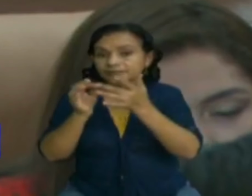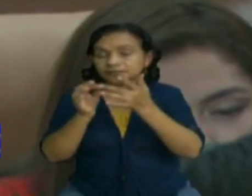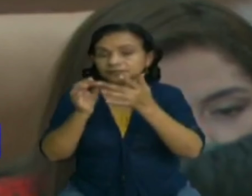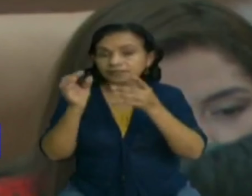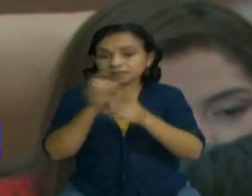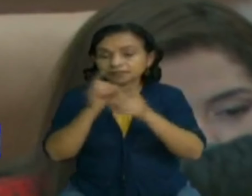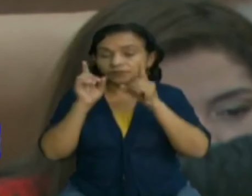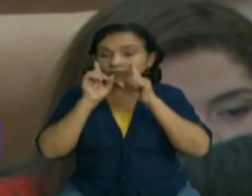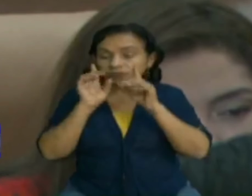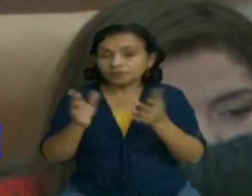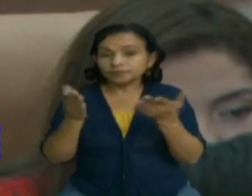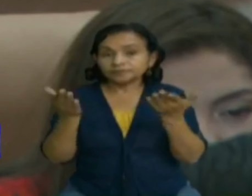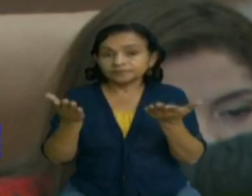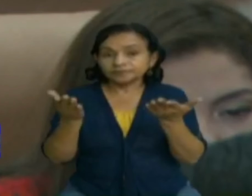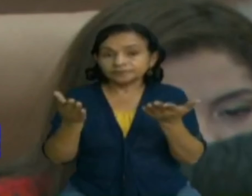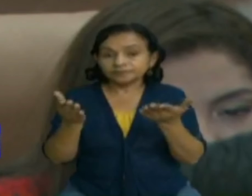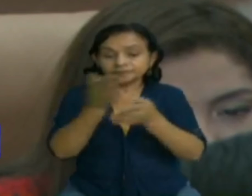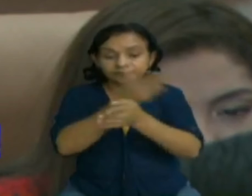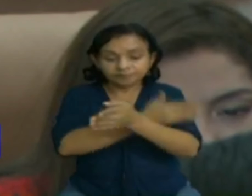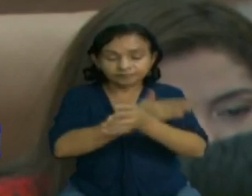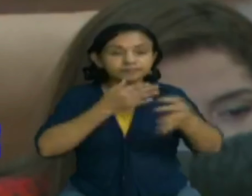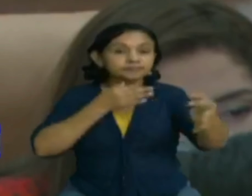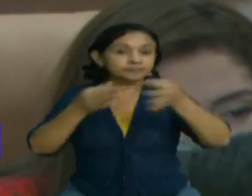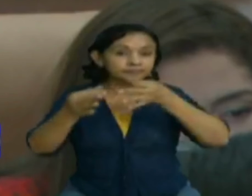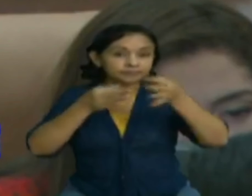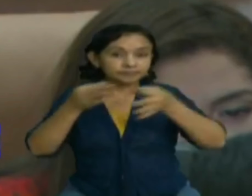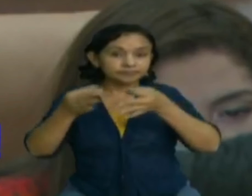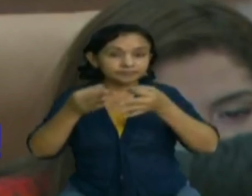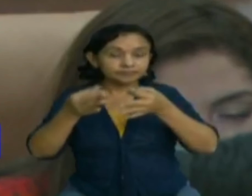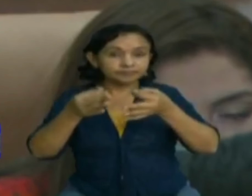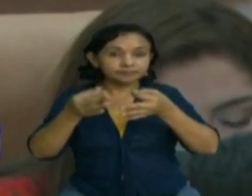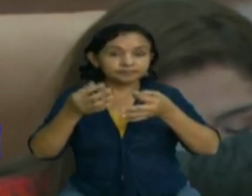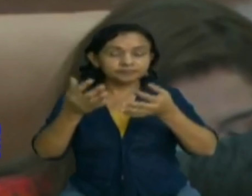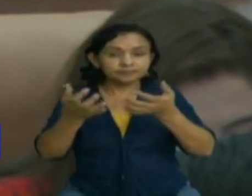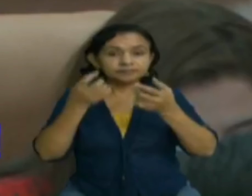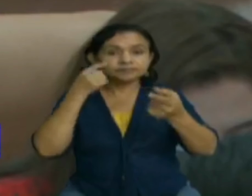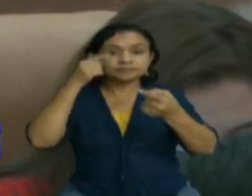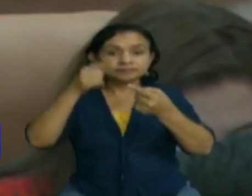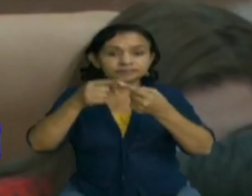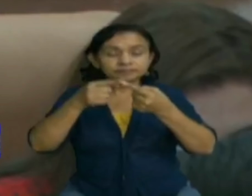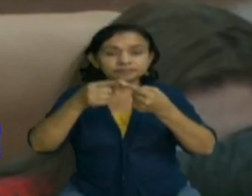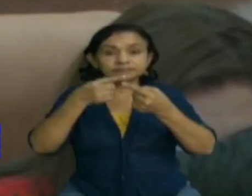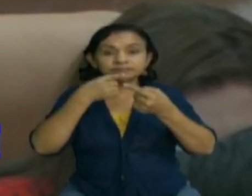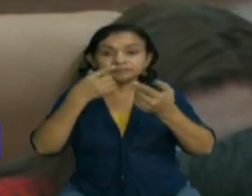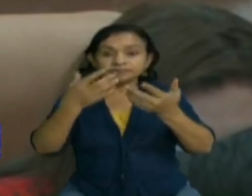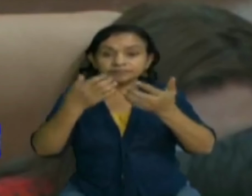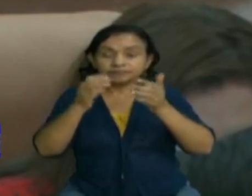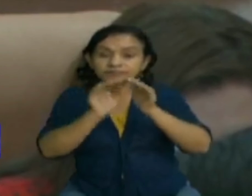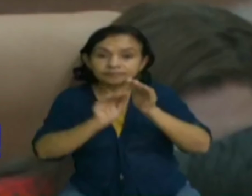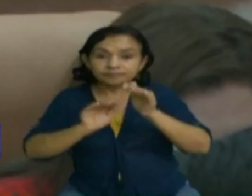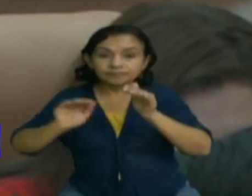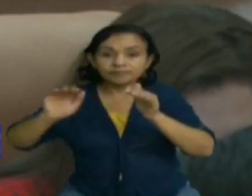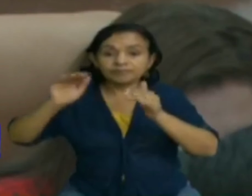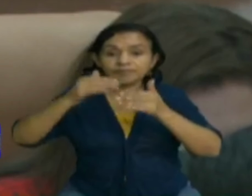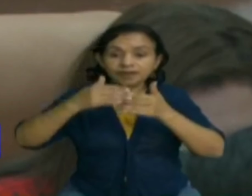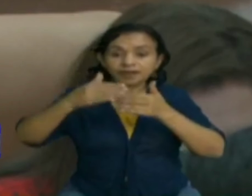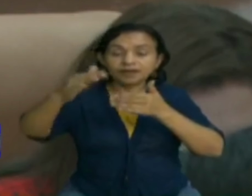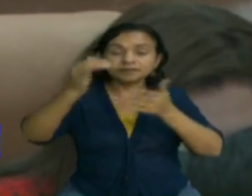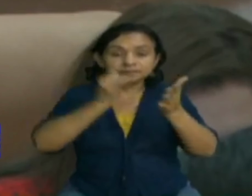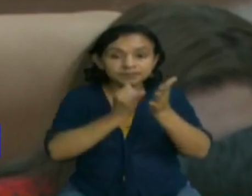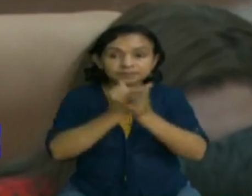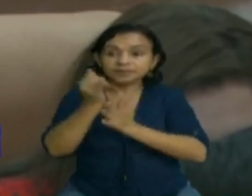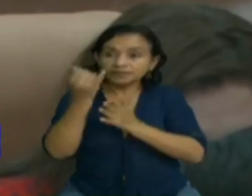garantías que, como dijimos anteriormente, su finalidad es solicitar la ampliación del plazo para